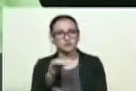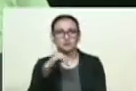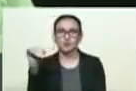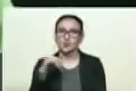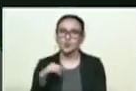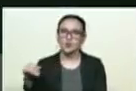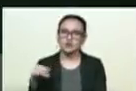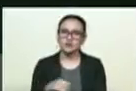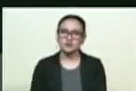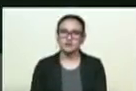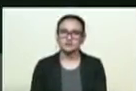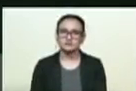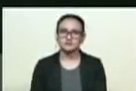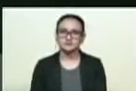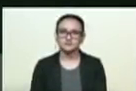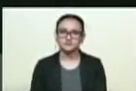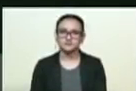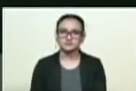aquí.